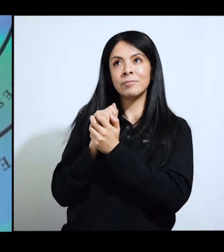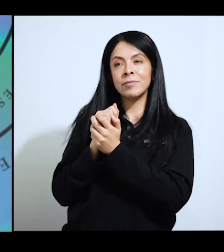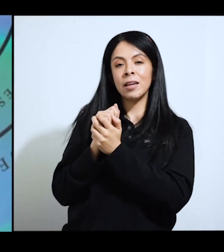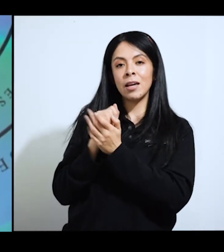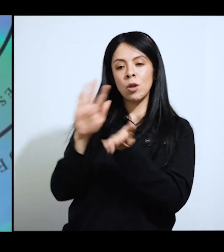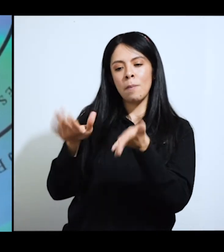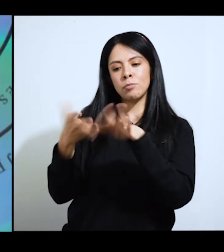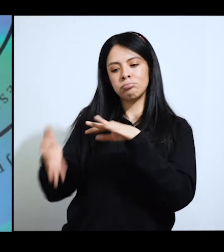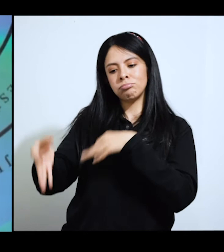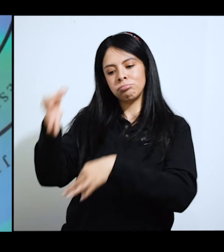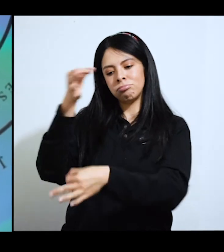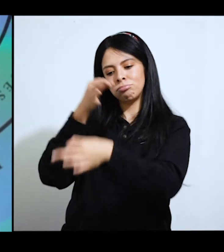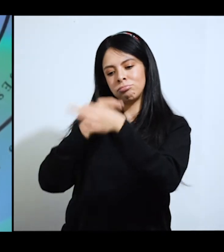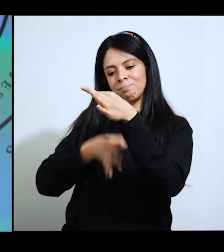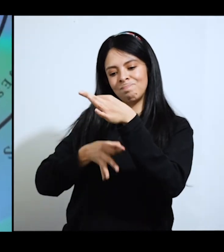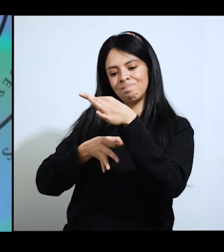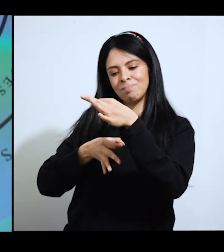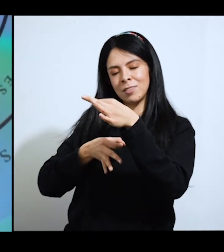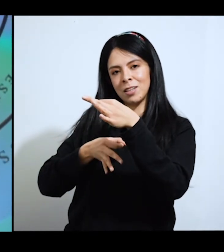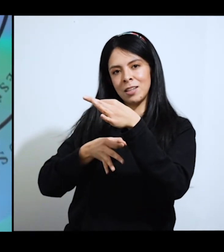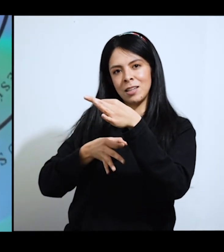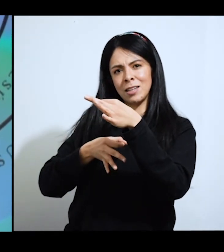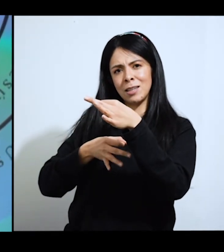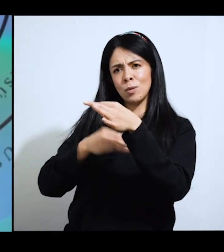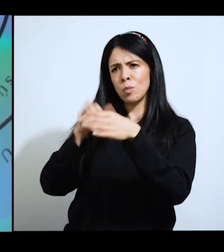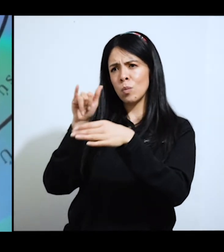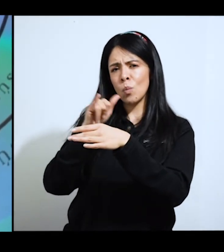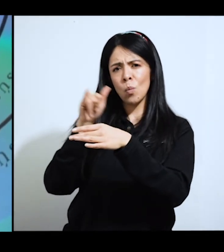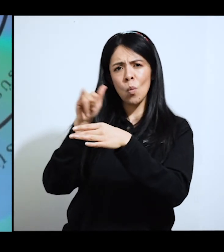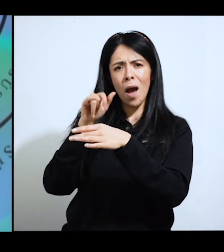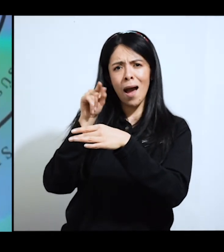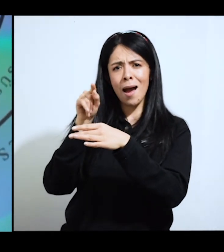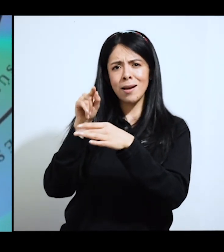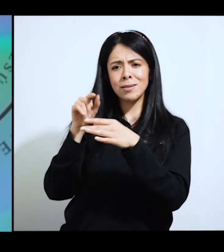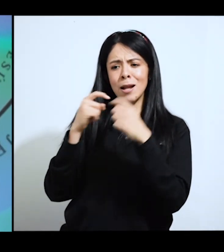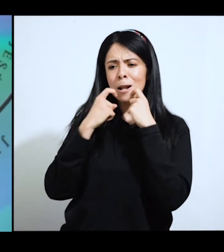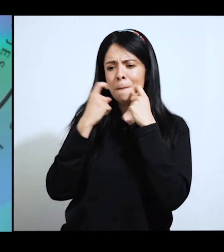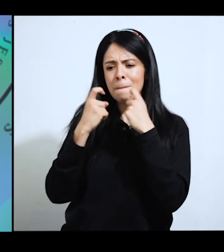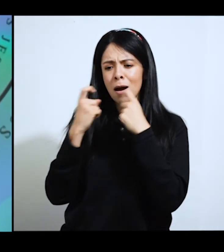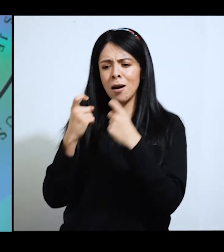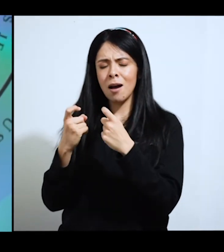Murió como un pecador, aunque no cometió pecado.